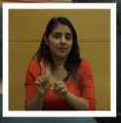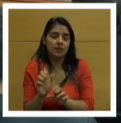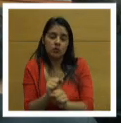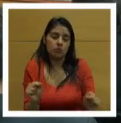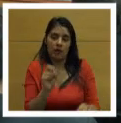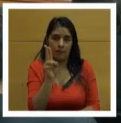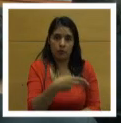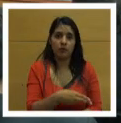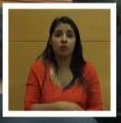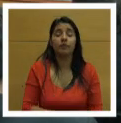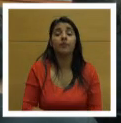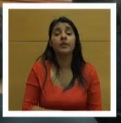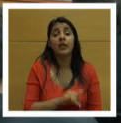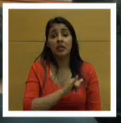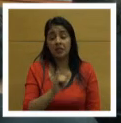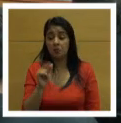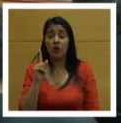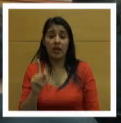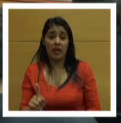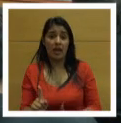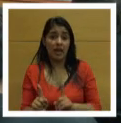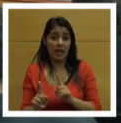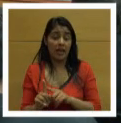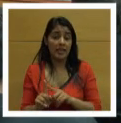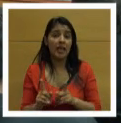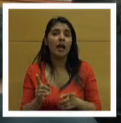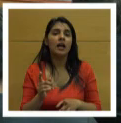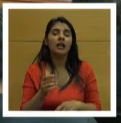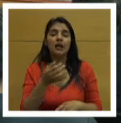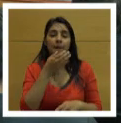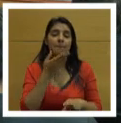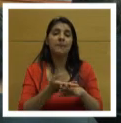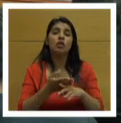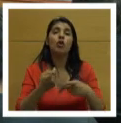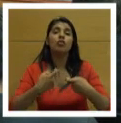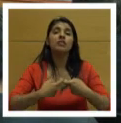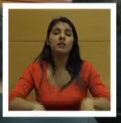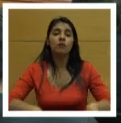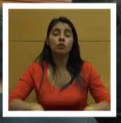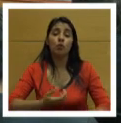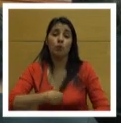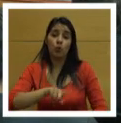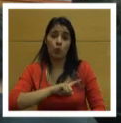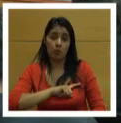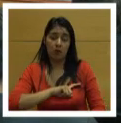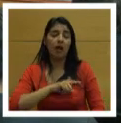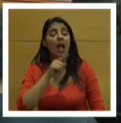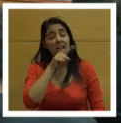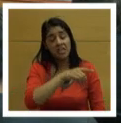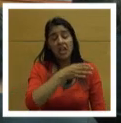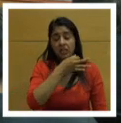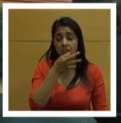Luego, ella demandó por divorcio por culpa, y en el contexto de divorcio por culpa por violencia intrafamiliar,